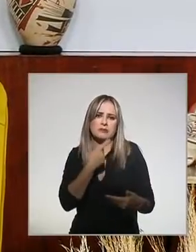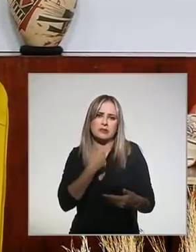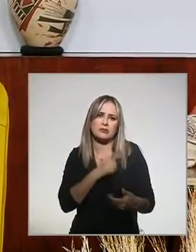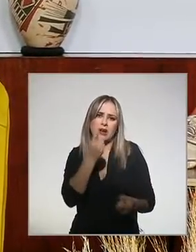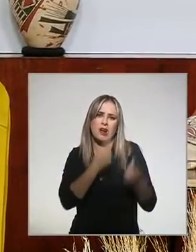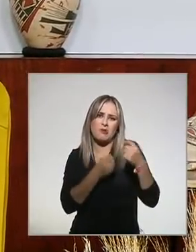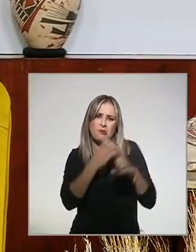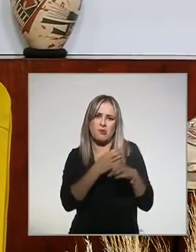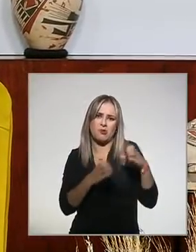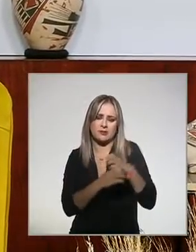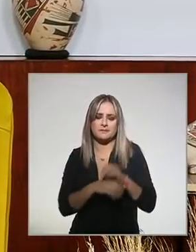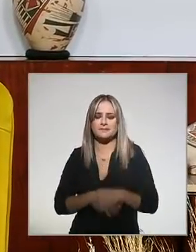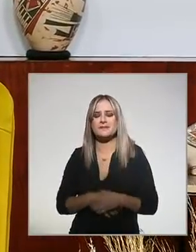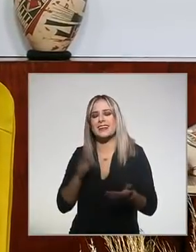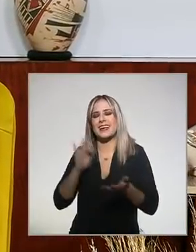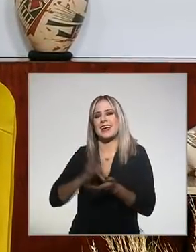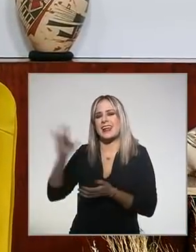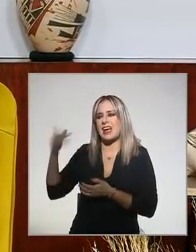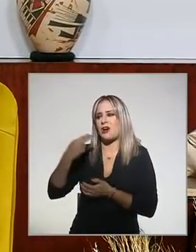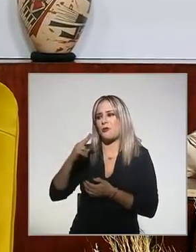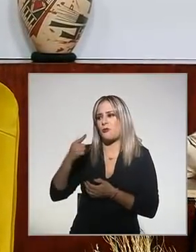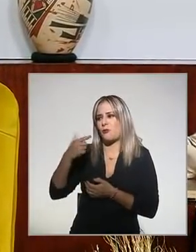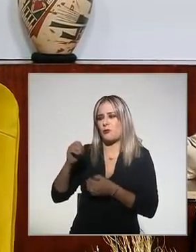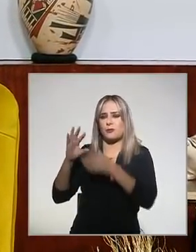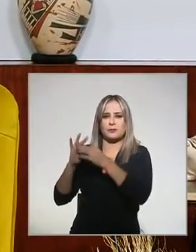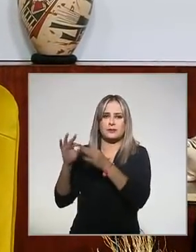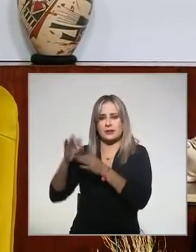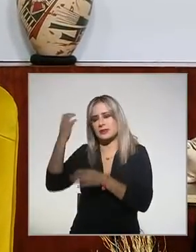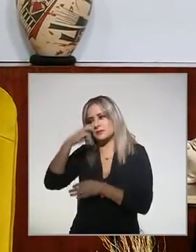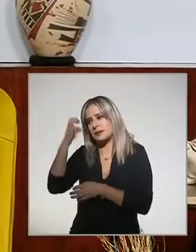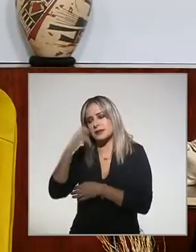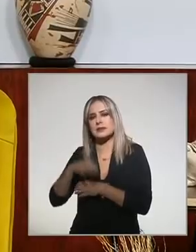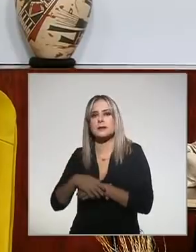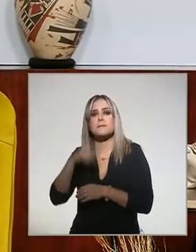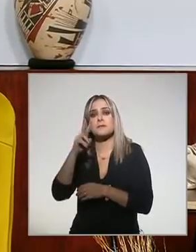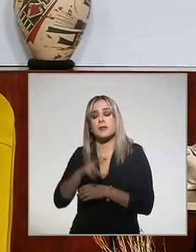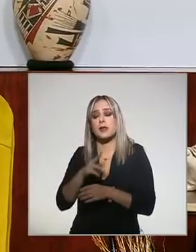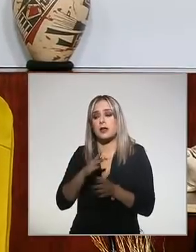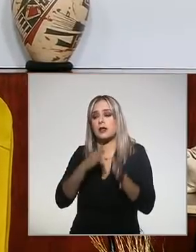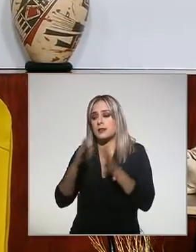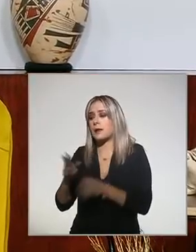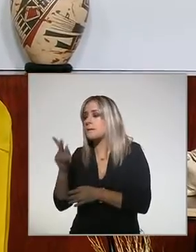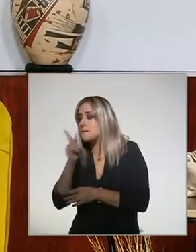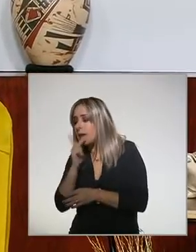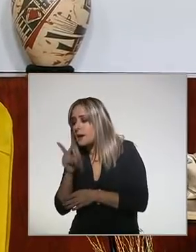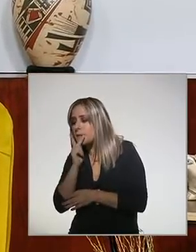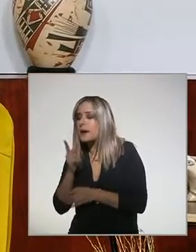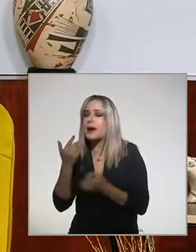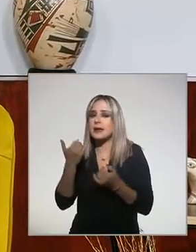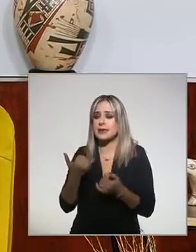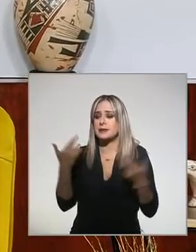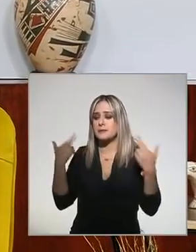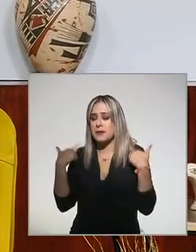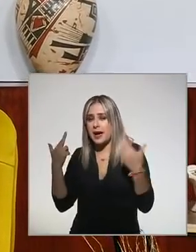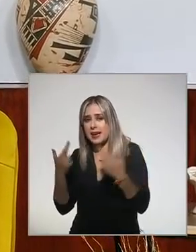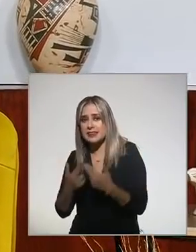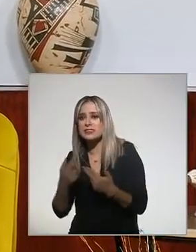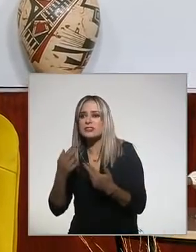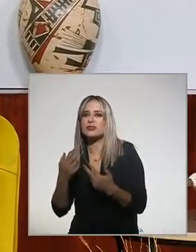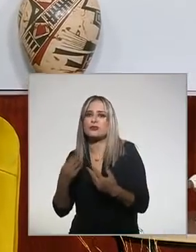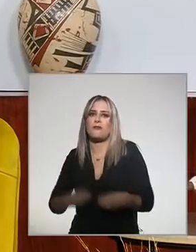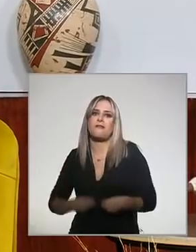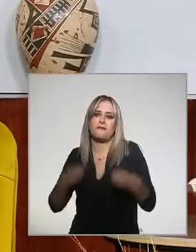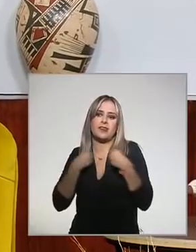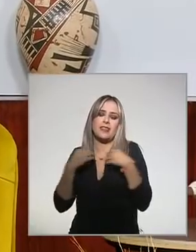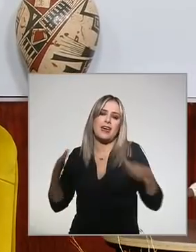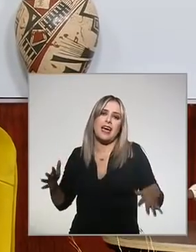Muchas gracias a Hugo por compartirnos su experiencia, y pues él nos lo dice, o sea, tanto del lado de papá como docente, él tuvo que cambiar muchas dinámicas, tuvo que